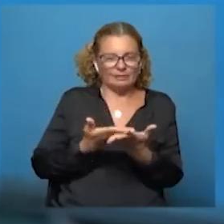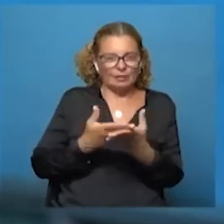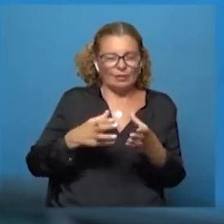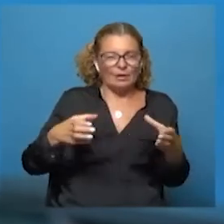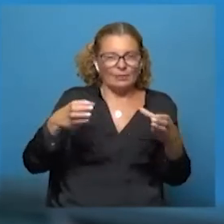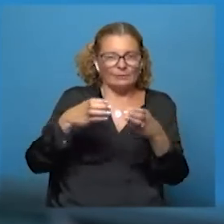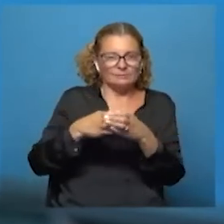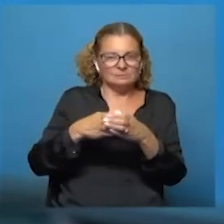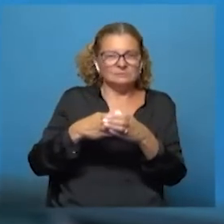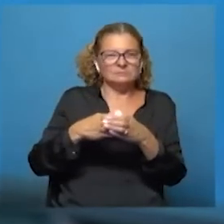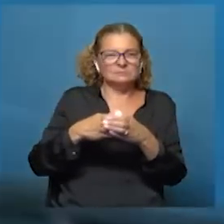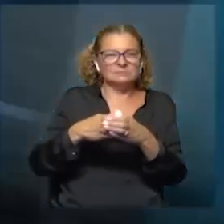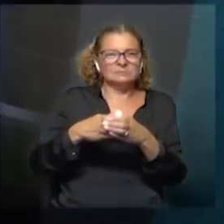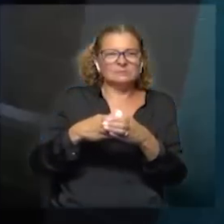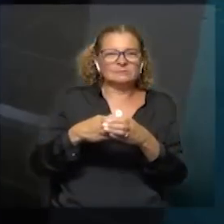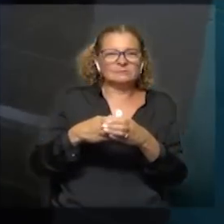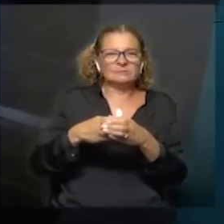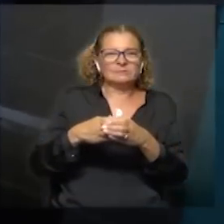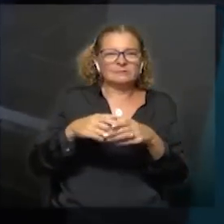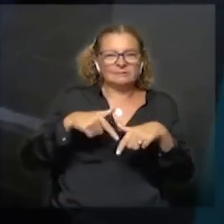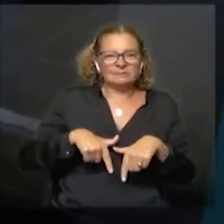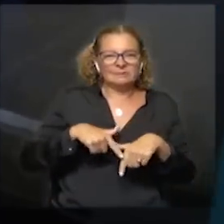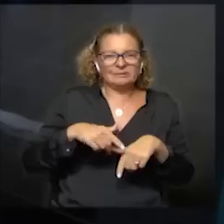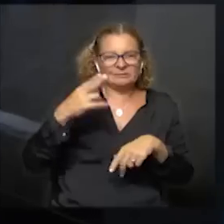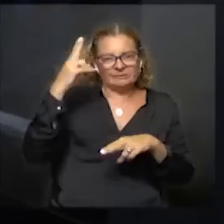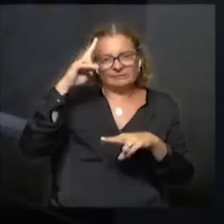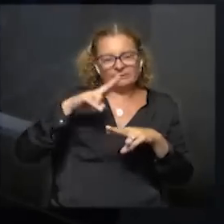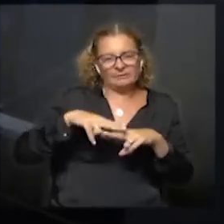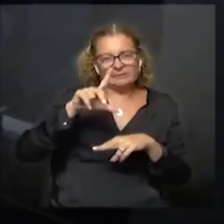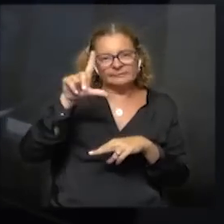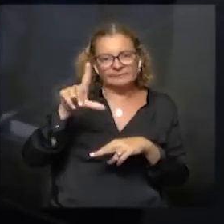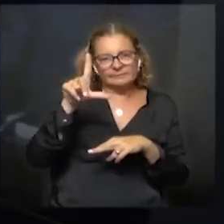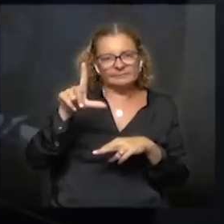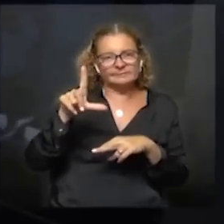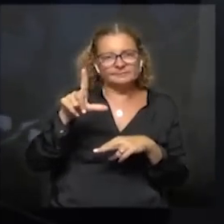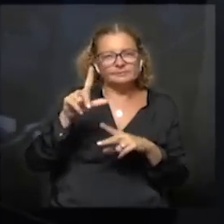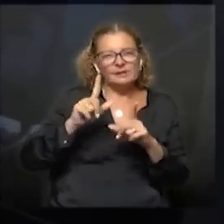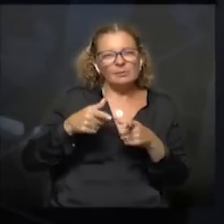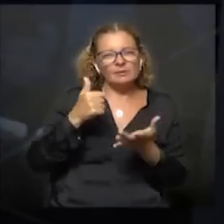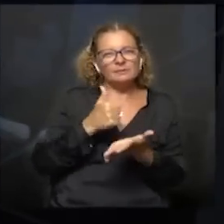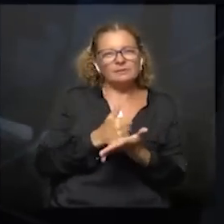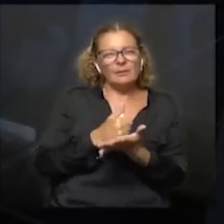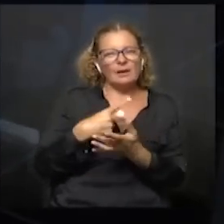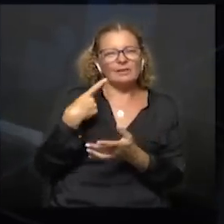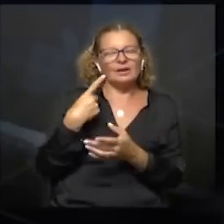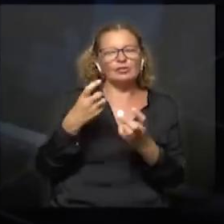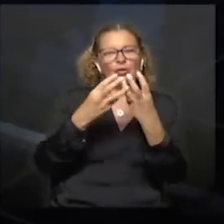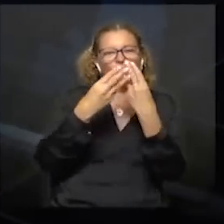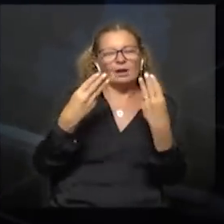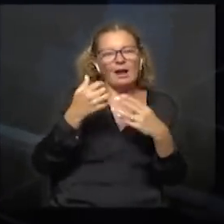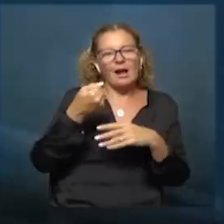reunión con el ministro fallecido Jorge Larrañaga creo que estaba el entonces director general